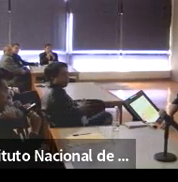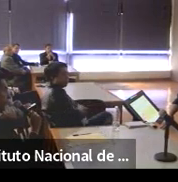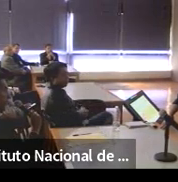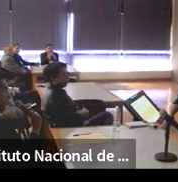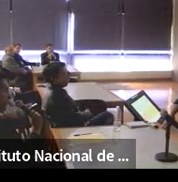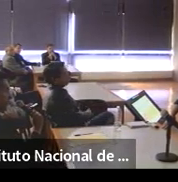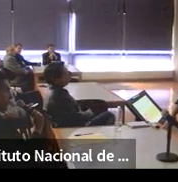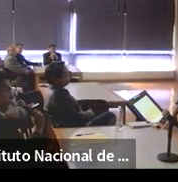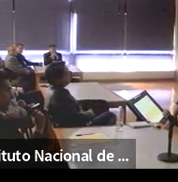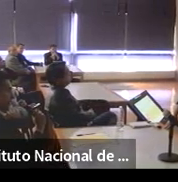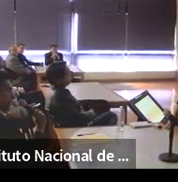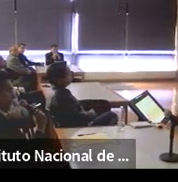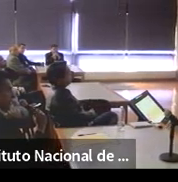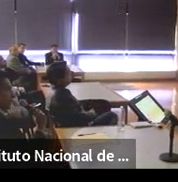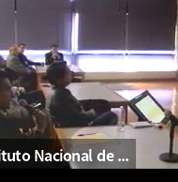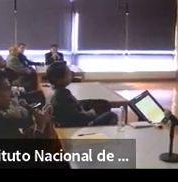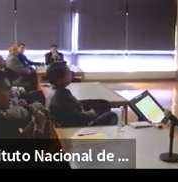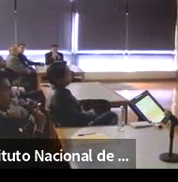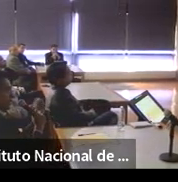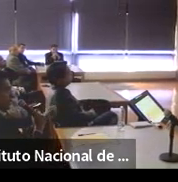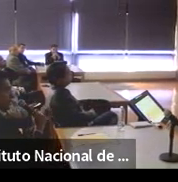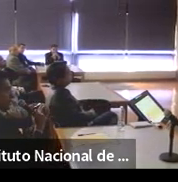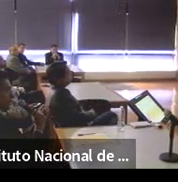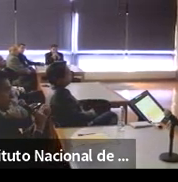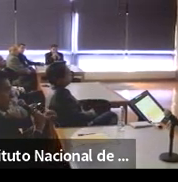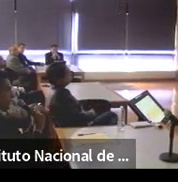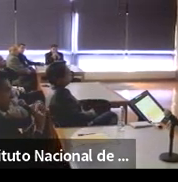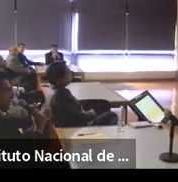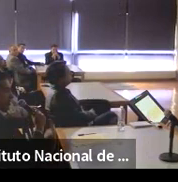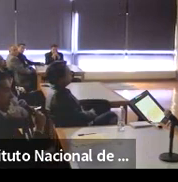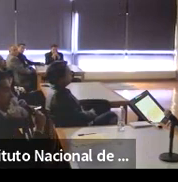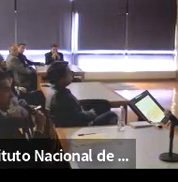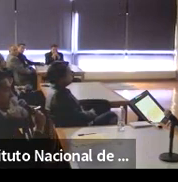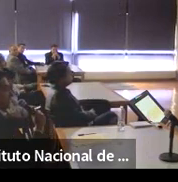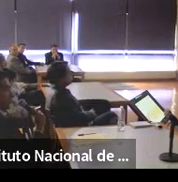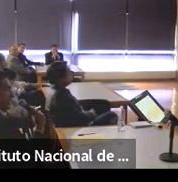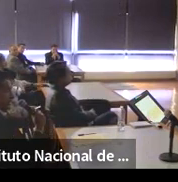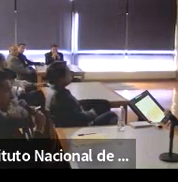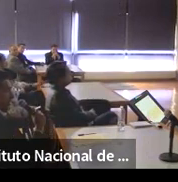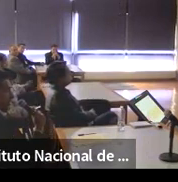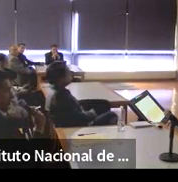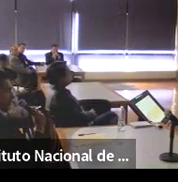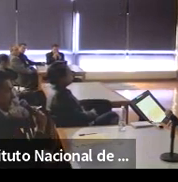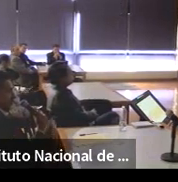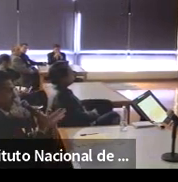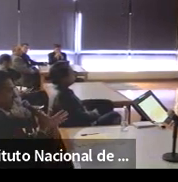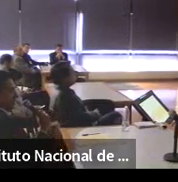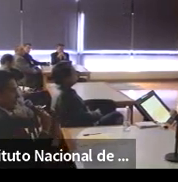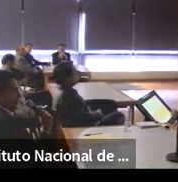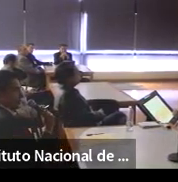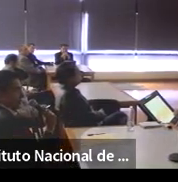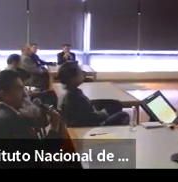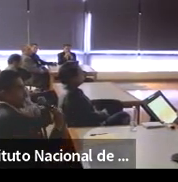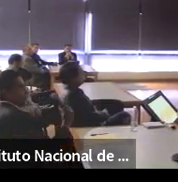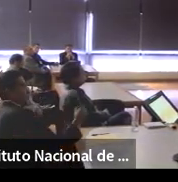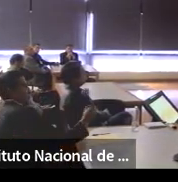paró inmediatamente en la primera semana donde se estableció la pandemia se decidió inmediatamente y Se tomaron